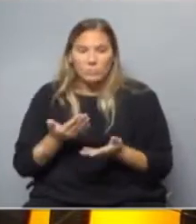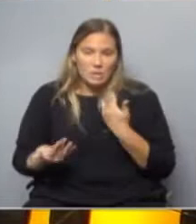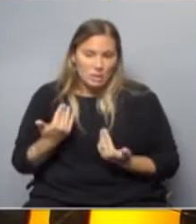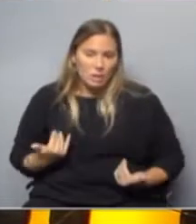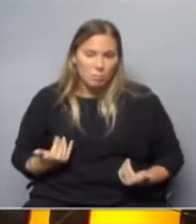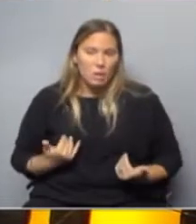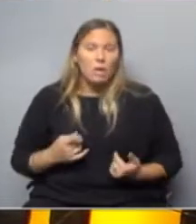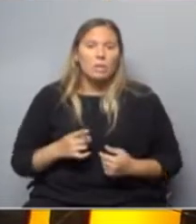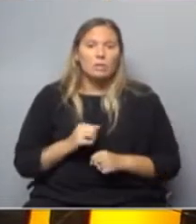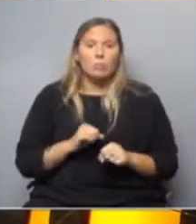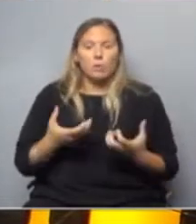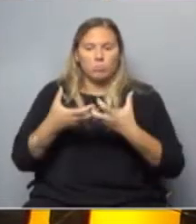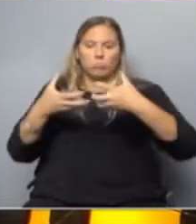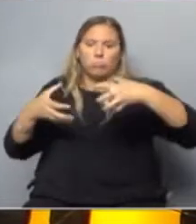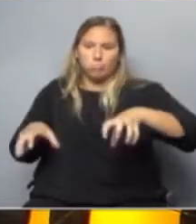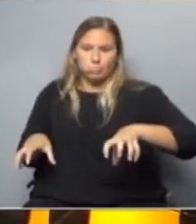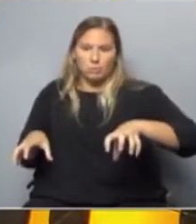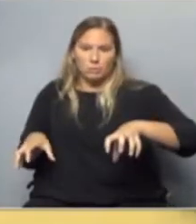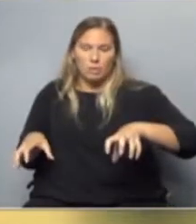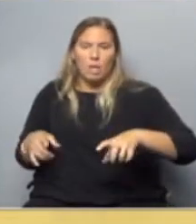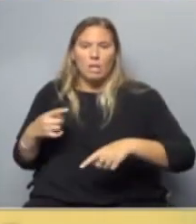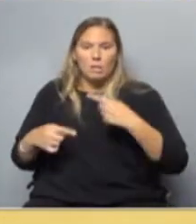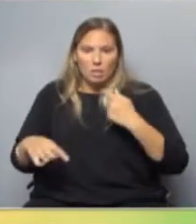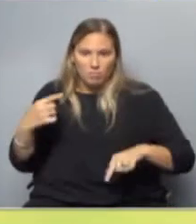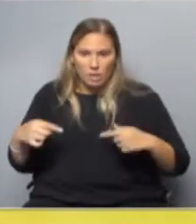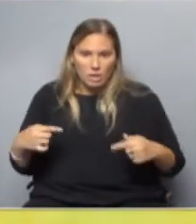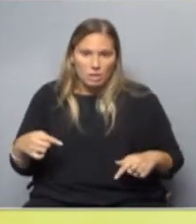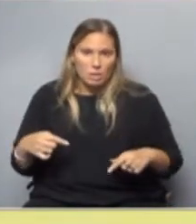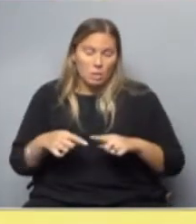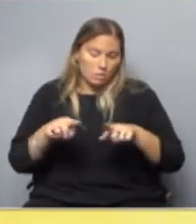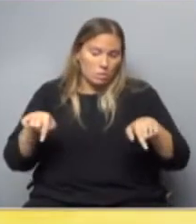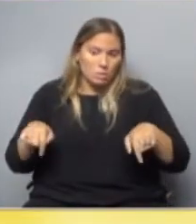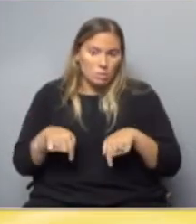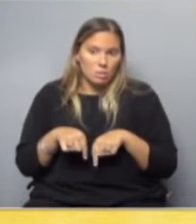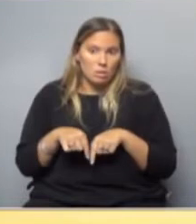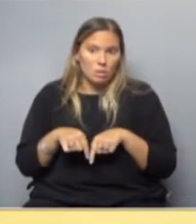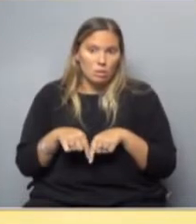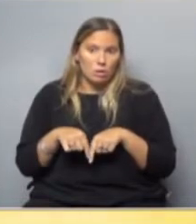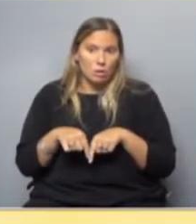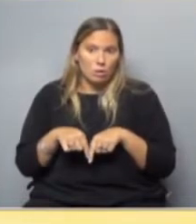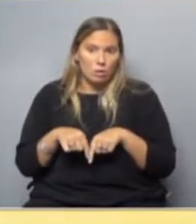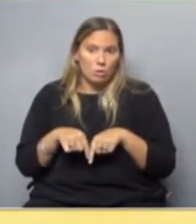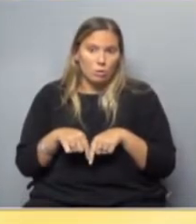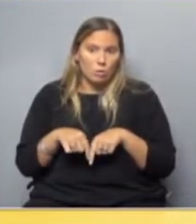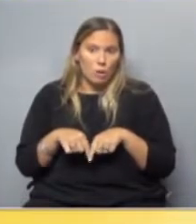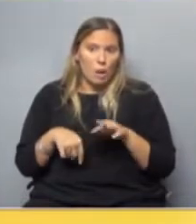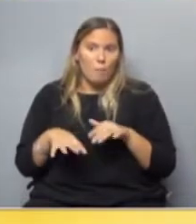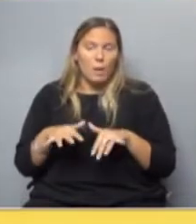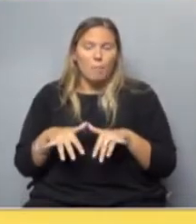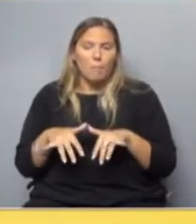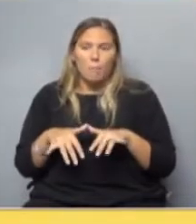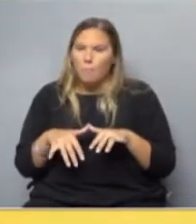digamos, partir en diferentes venues para tener un número más grande de venues. Por